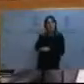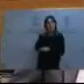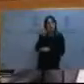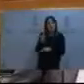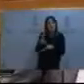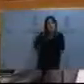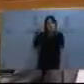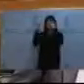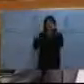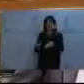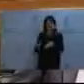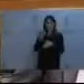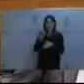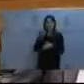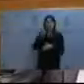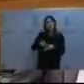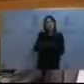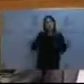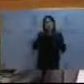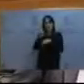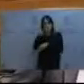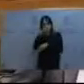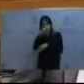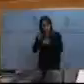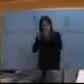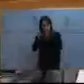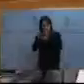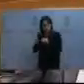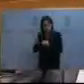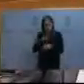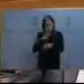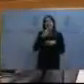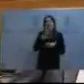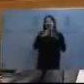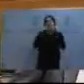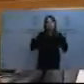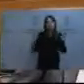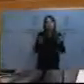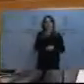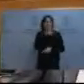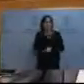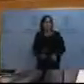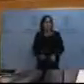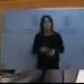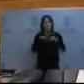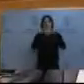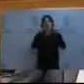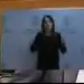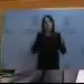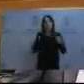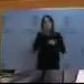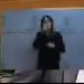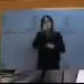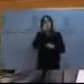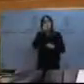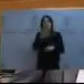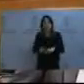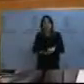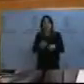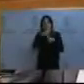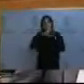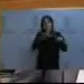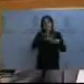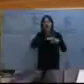Grupo Socialista fue que Asturias no estaba tan mal, que Asturias incluso estaba mejor que la media nacional y que Asturias estaba mejor que muchas